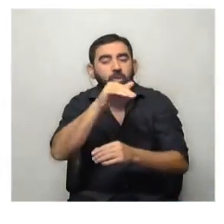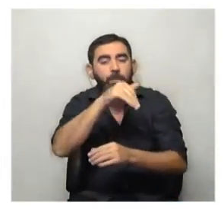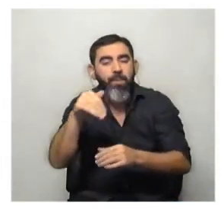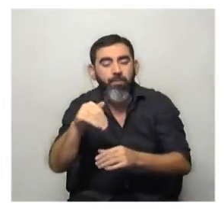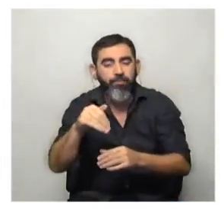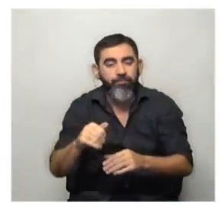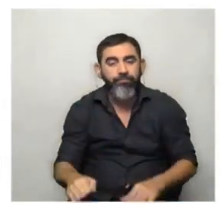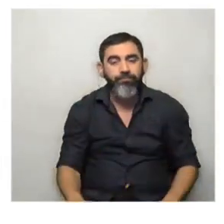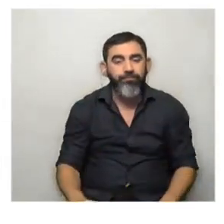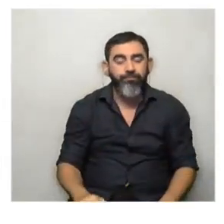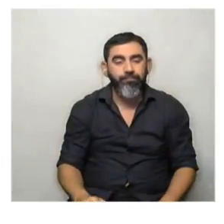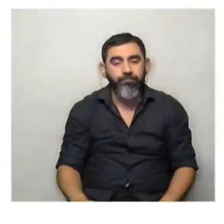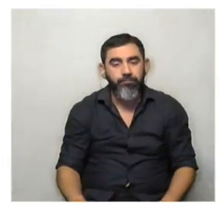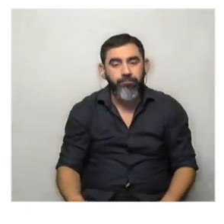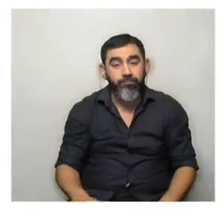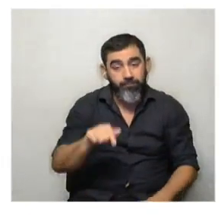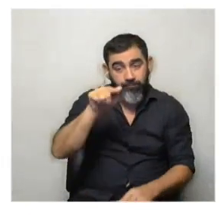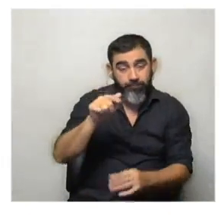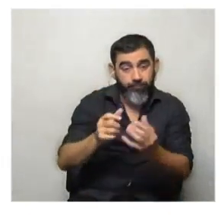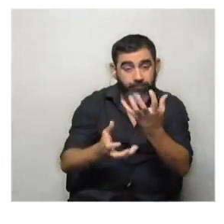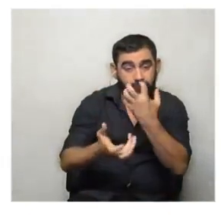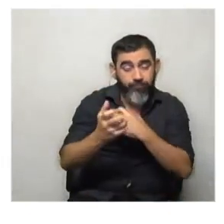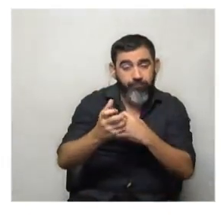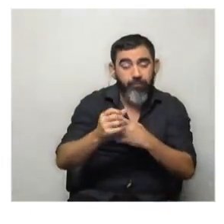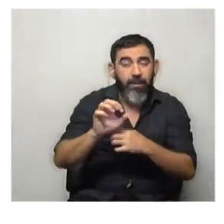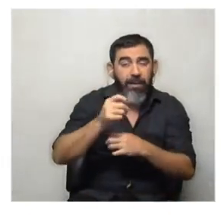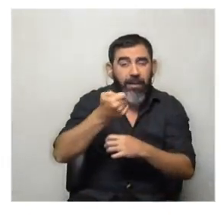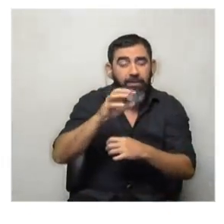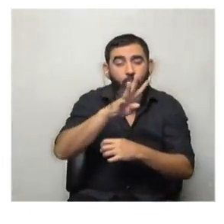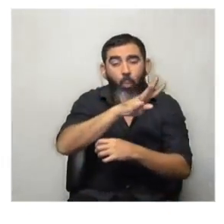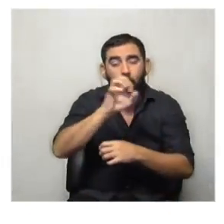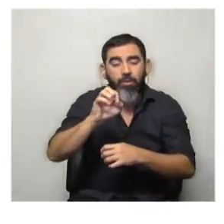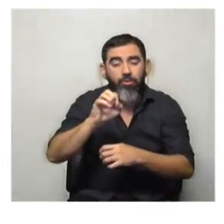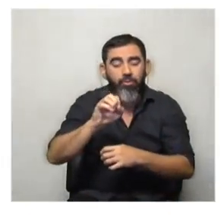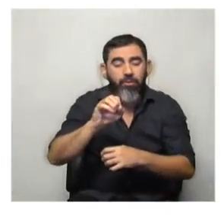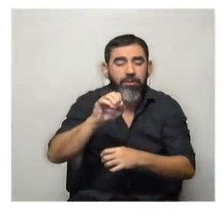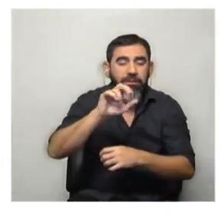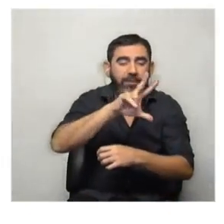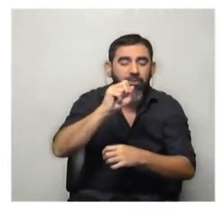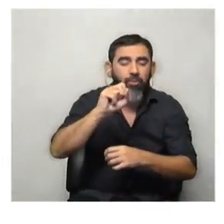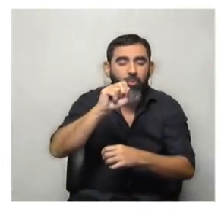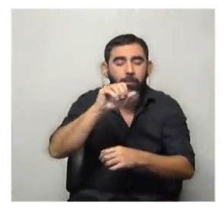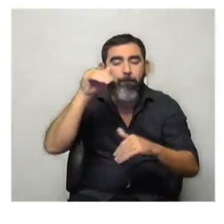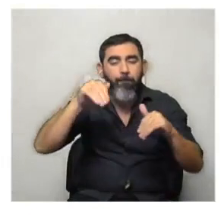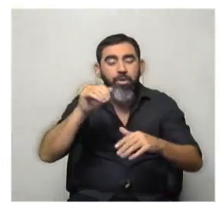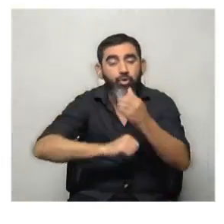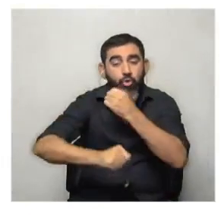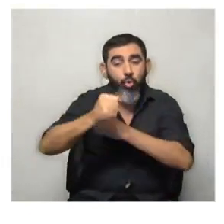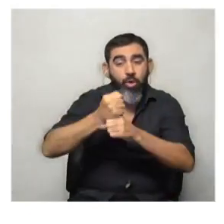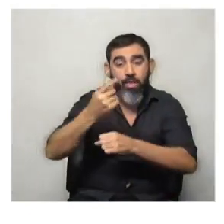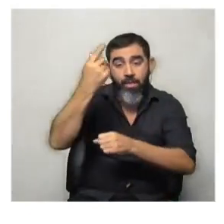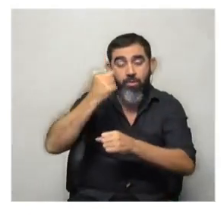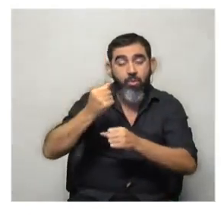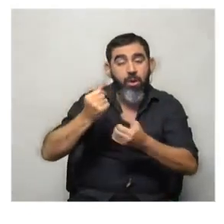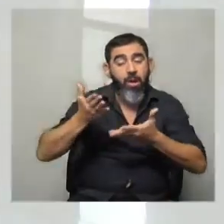nosotros pudimos saber que los amonoideos de hace casi 400, entre 300 y 400 millones de años, se reproducían